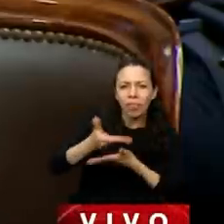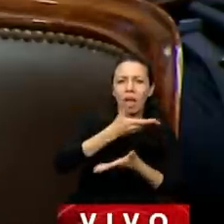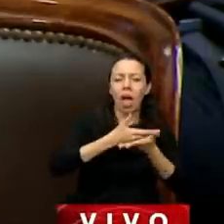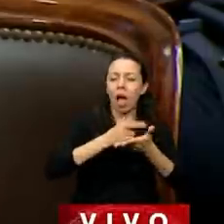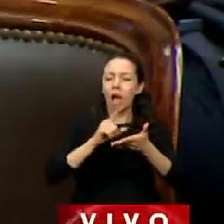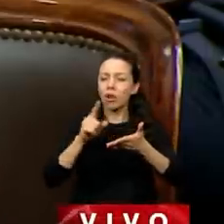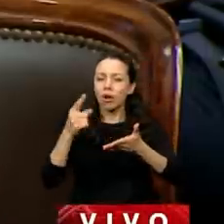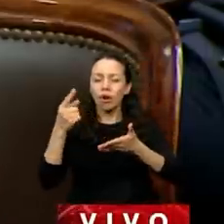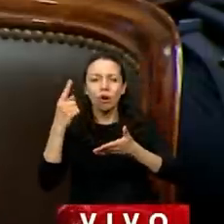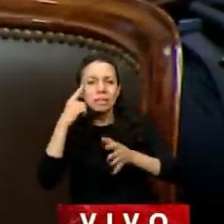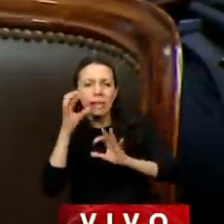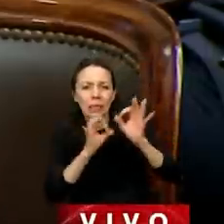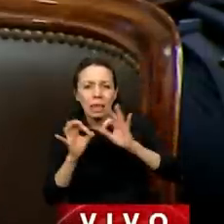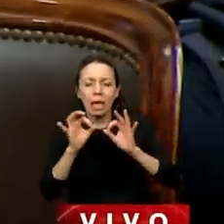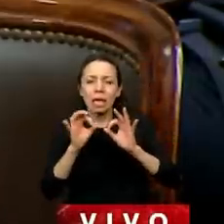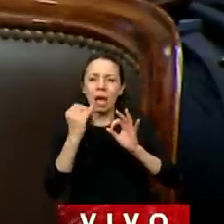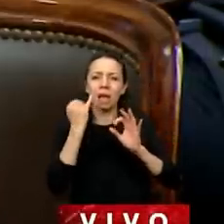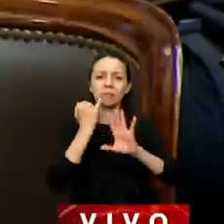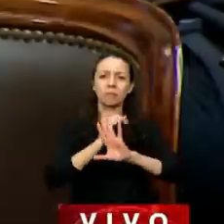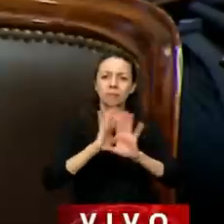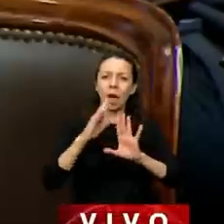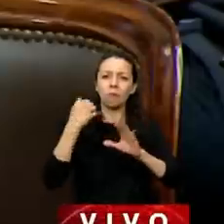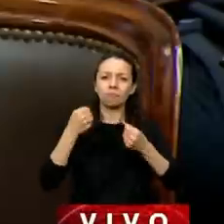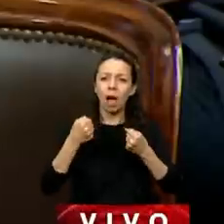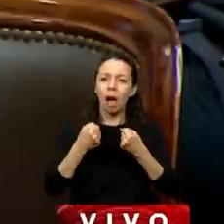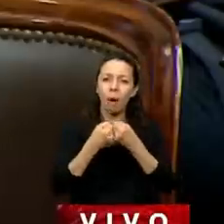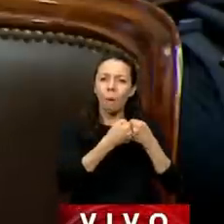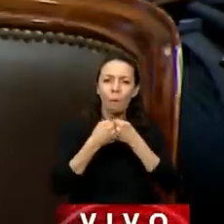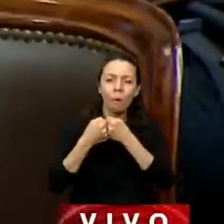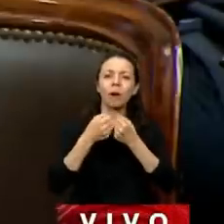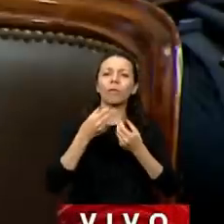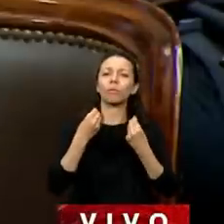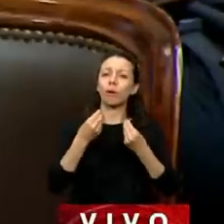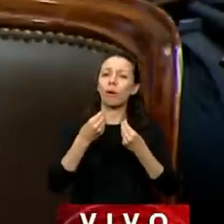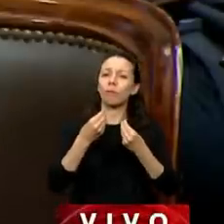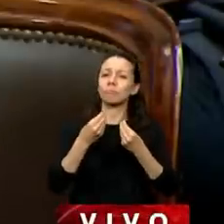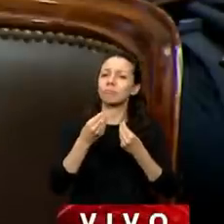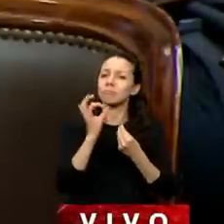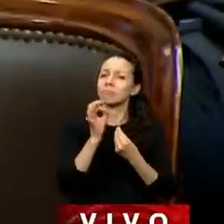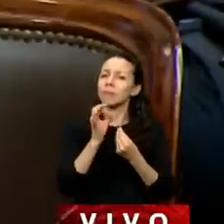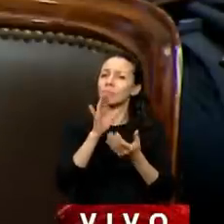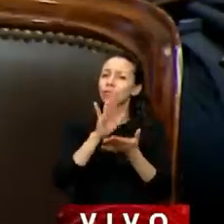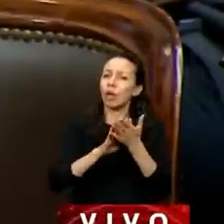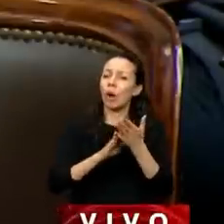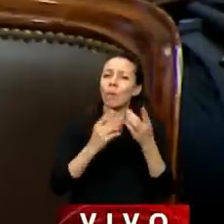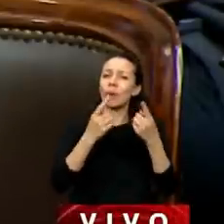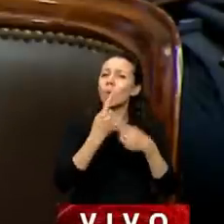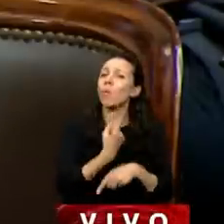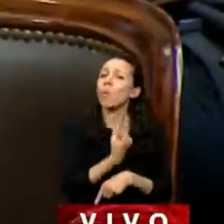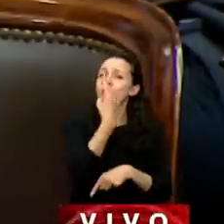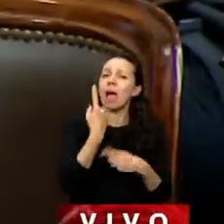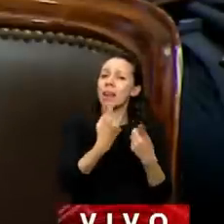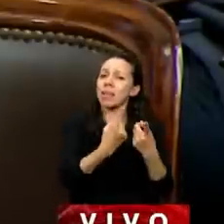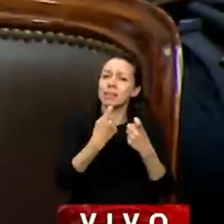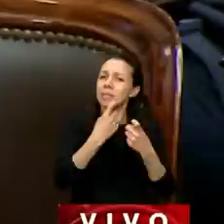articulación, logremos construir un consenso en torno a las necesidades, a una de las tantas